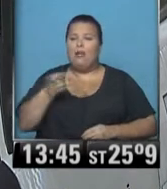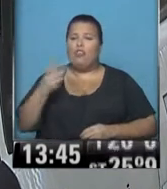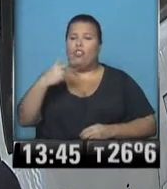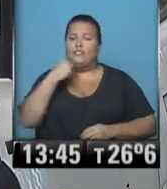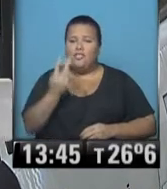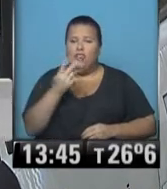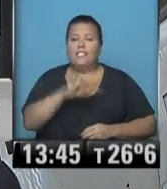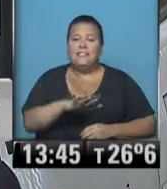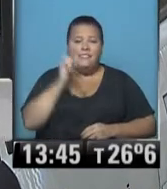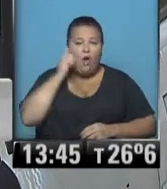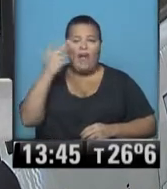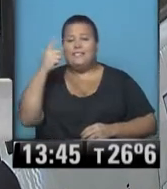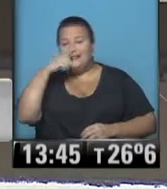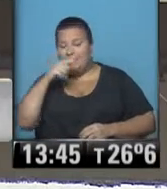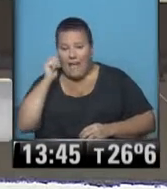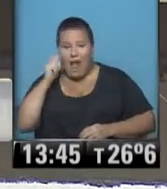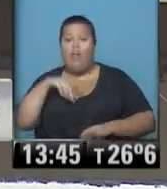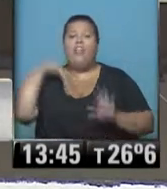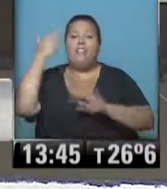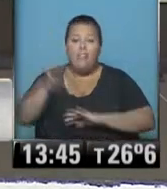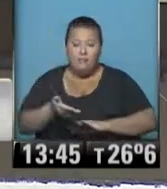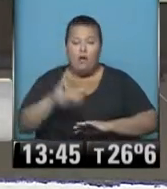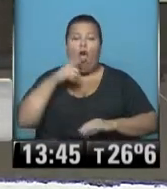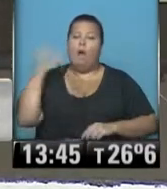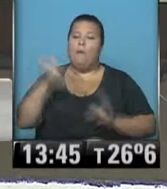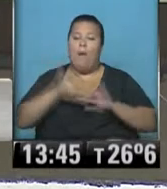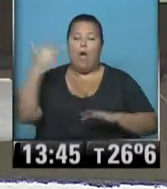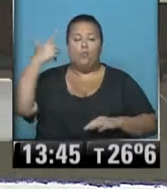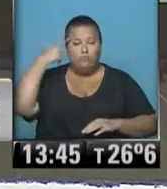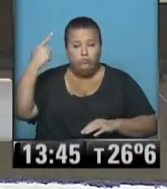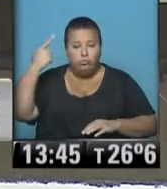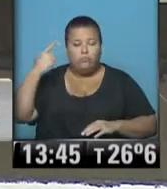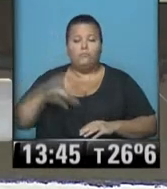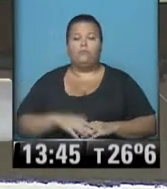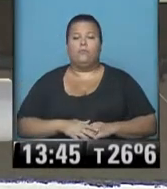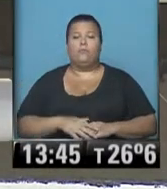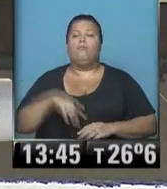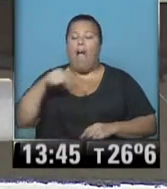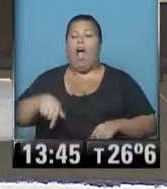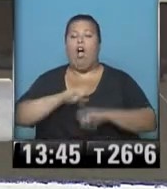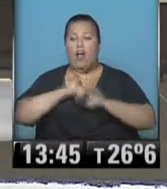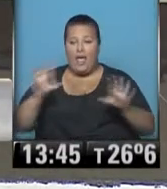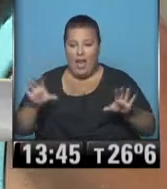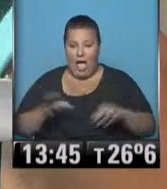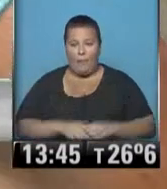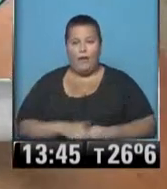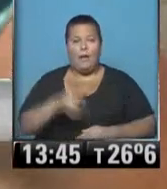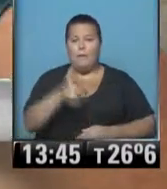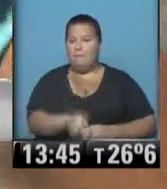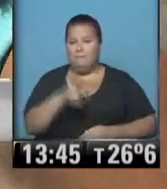de 5 y 7 años. Posteriormente, el hombre se disparó un balazo en la cabeza y está grave. Los